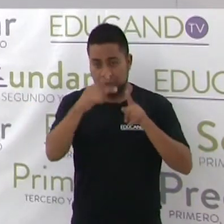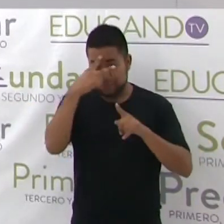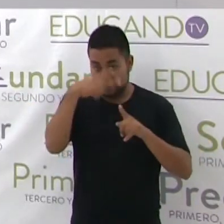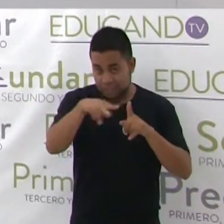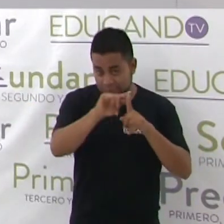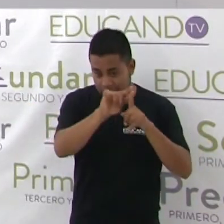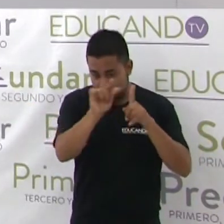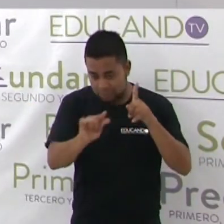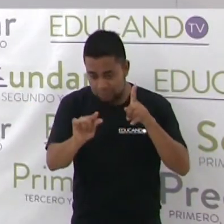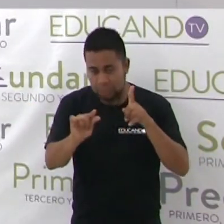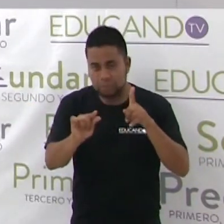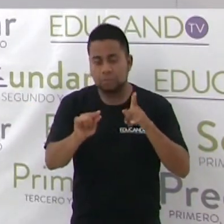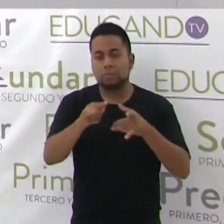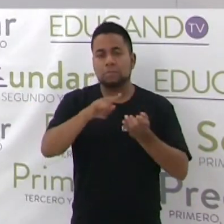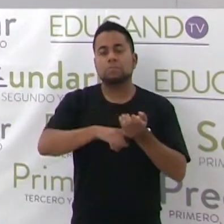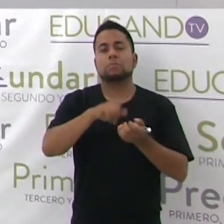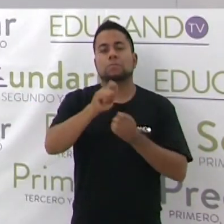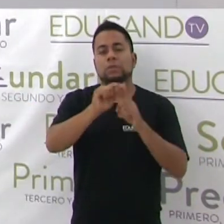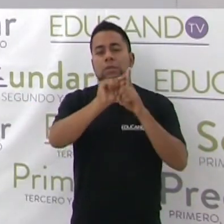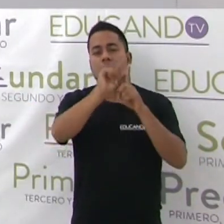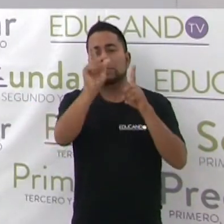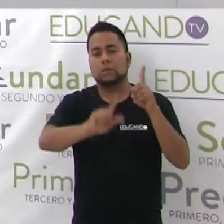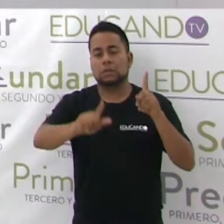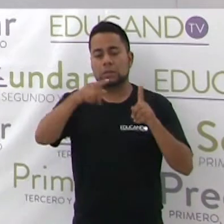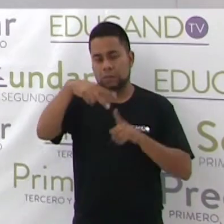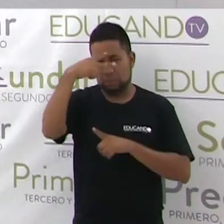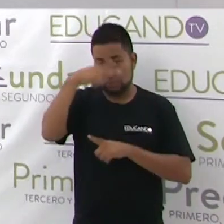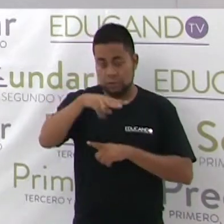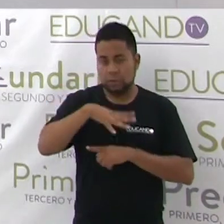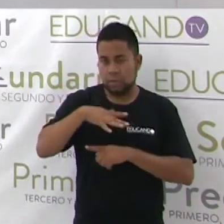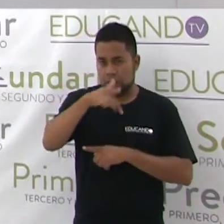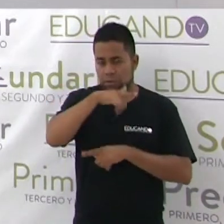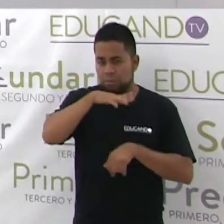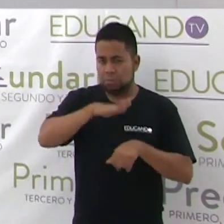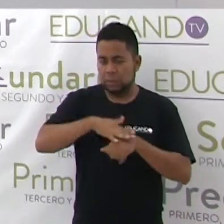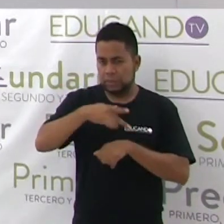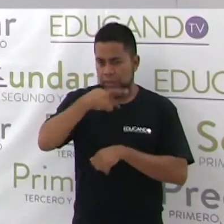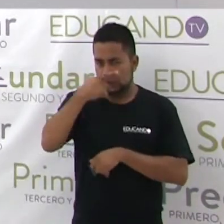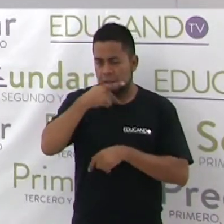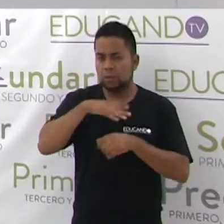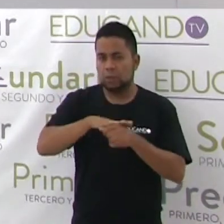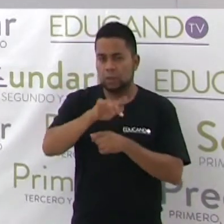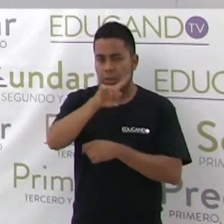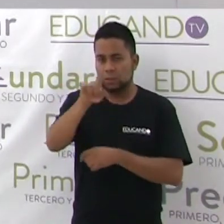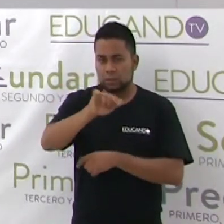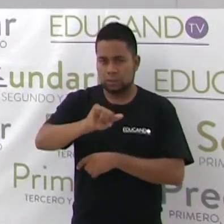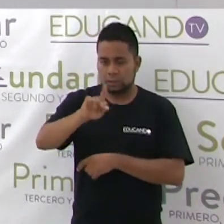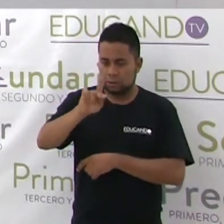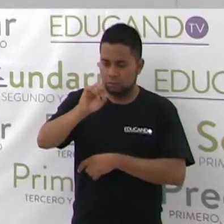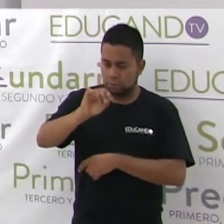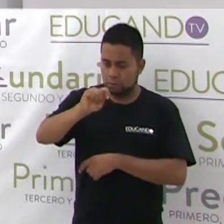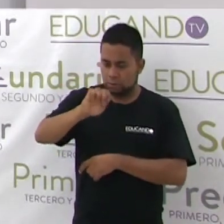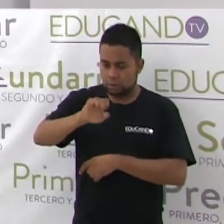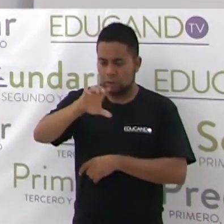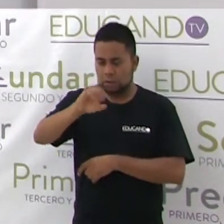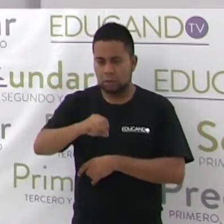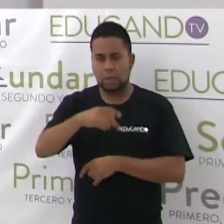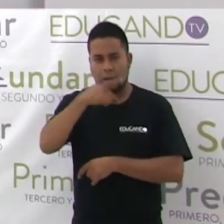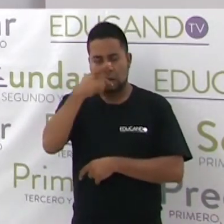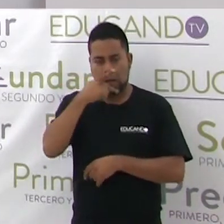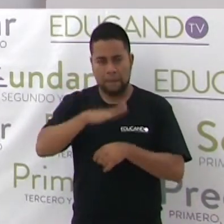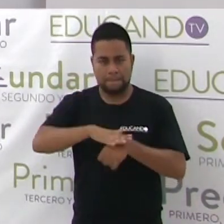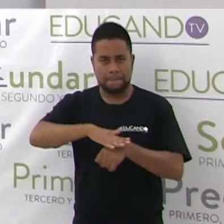México, y en México nuestra lengua que tiene más influencia es el zapoteco. ¿Sí?